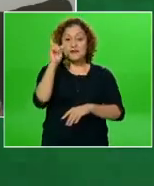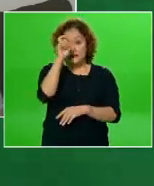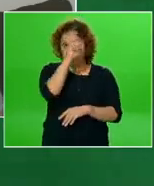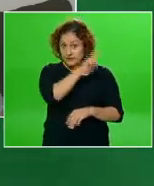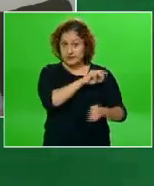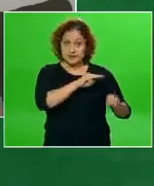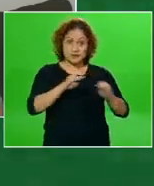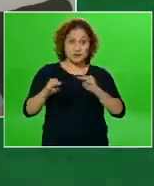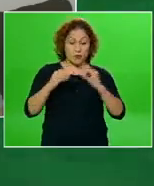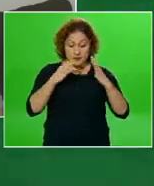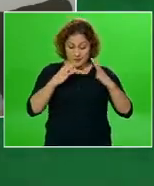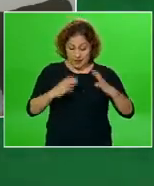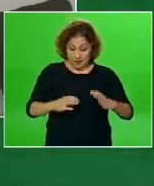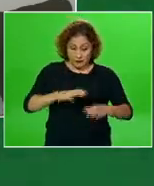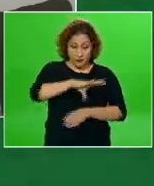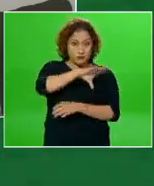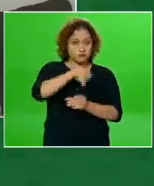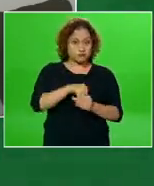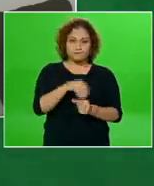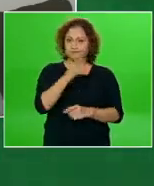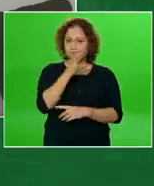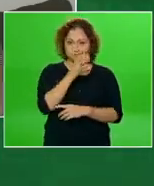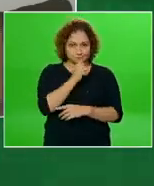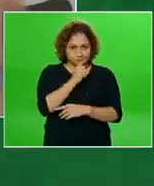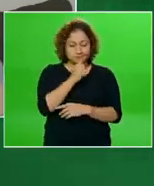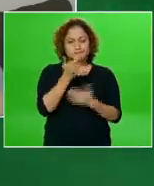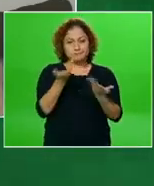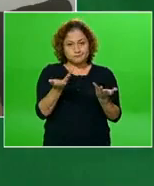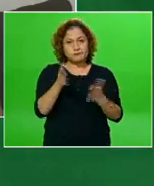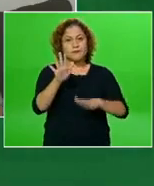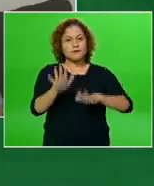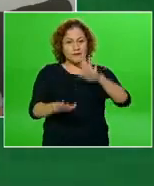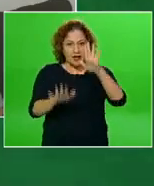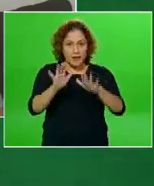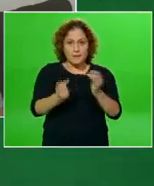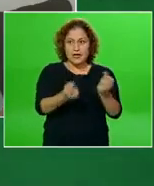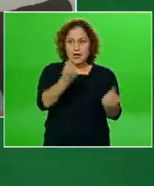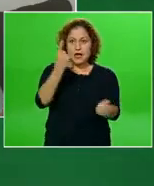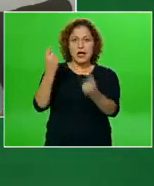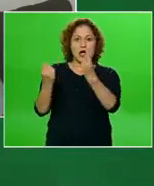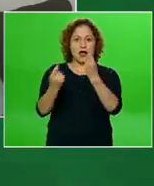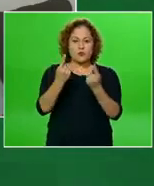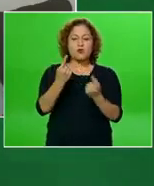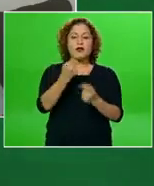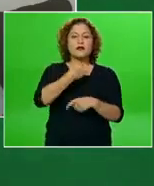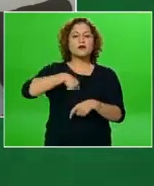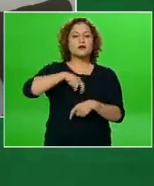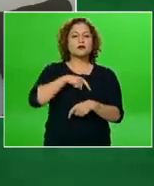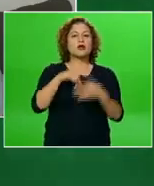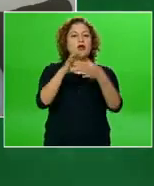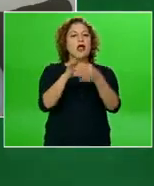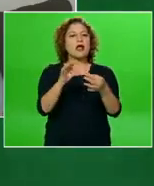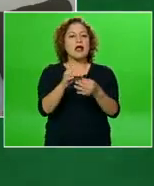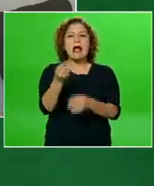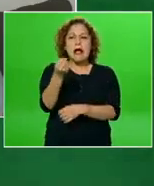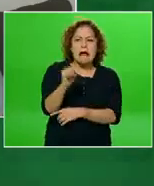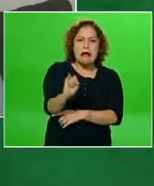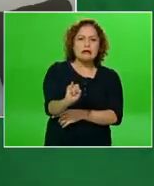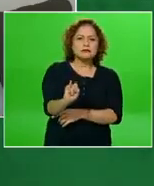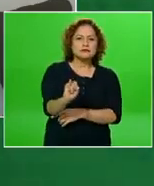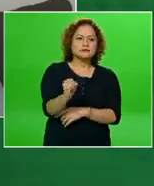completo que muchas veces damos como indicación general en este caso